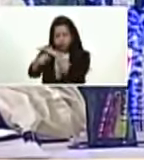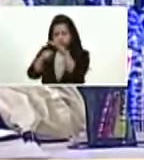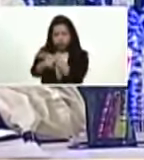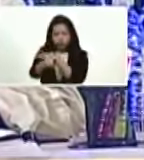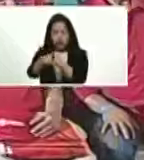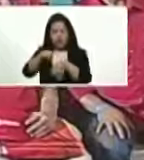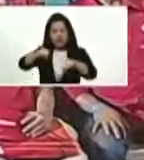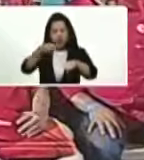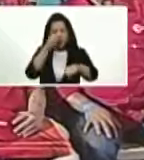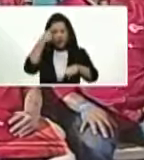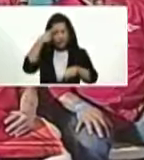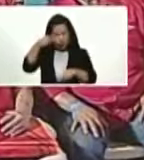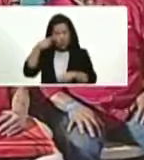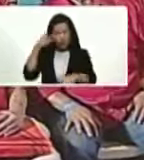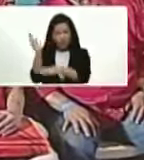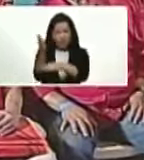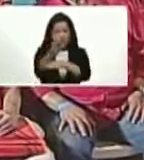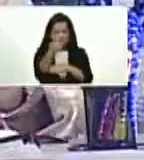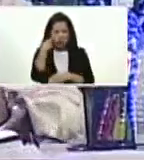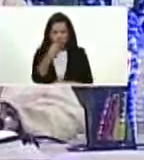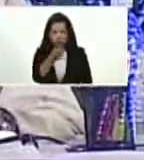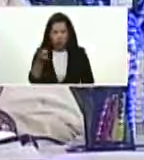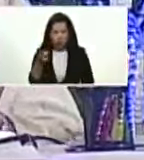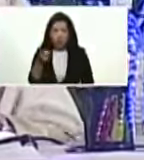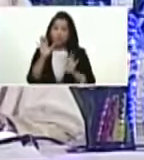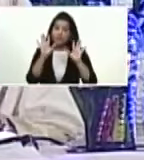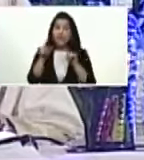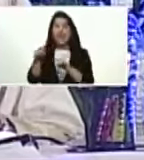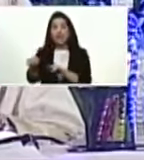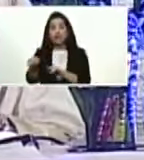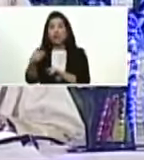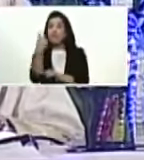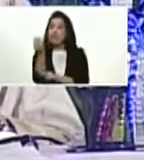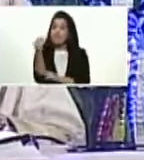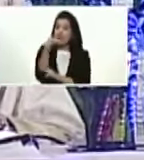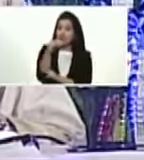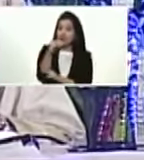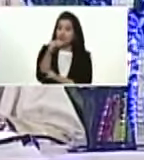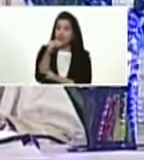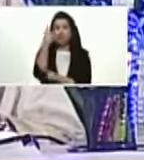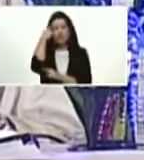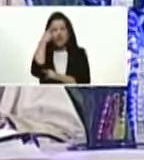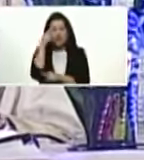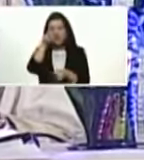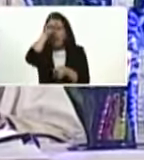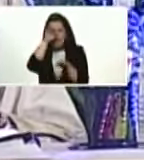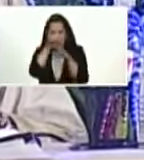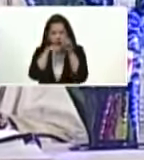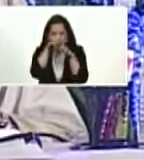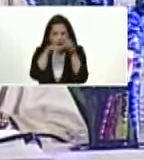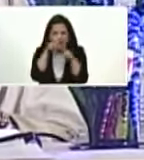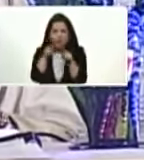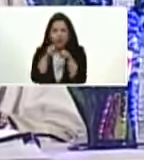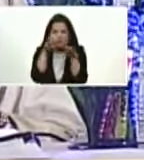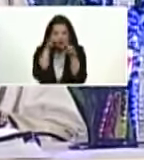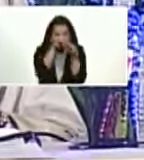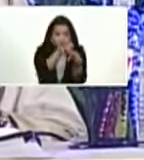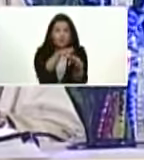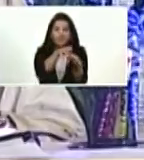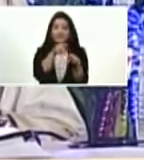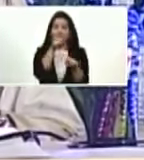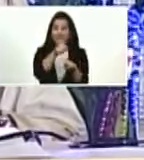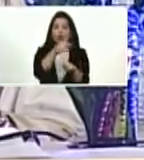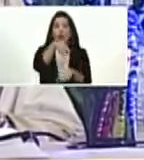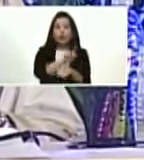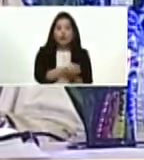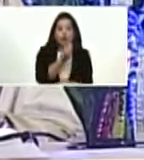gorgojo? Bueno, eso tiene que ampliarse. El gorgojo no solo está en la comida. El gorgojo se ha metido en los